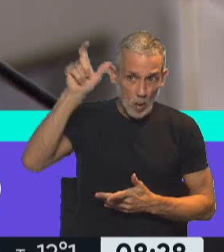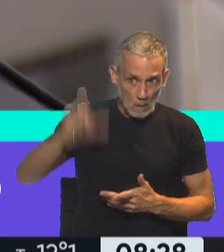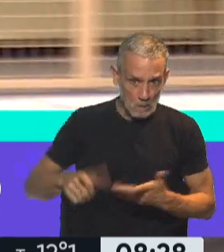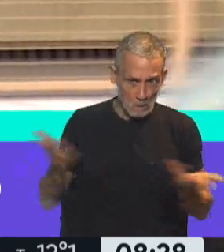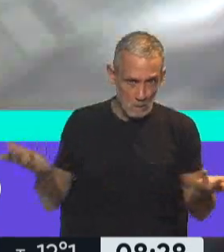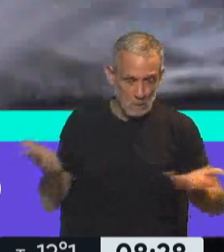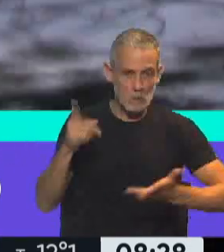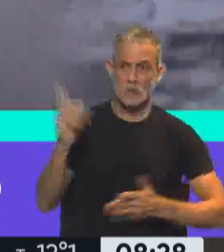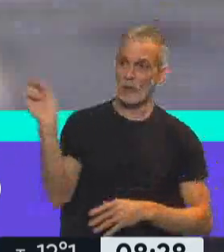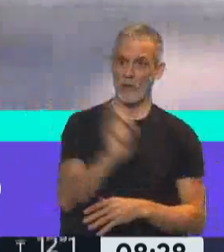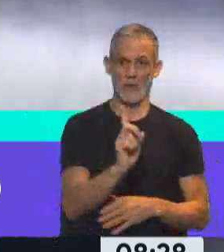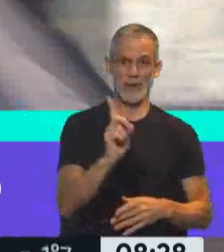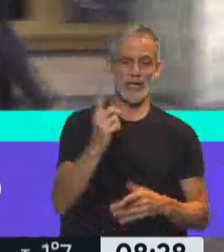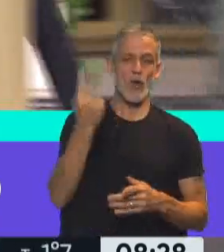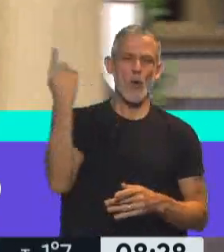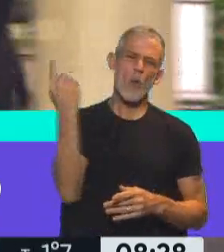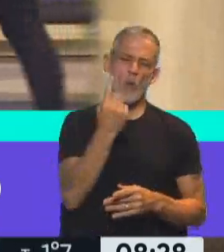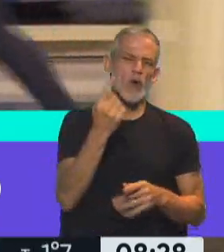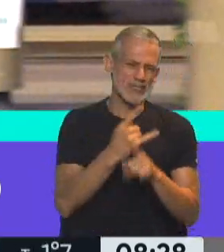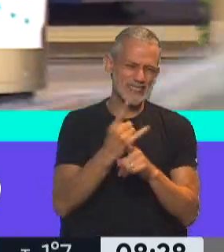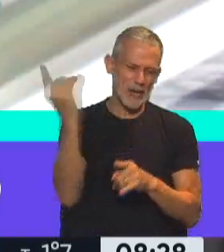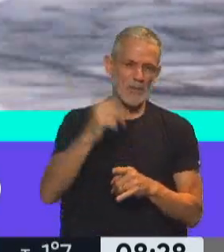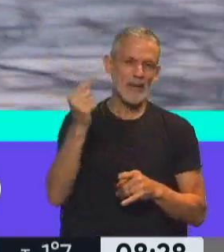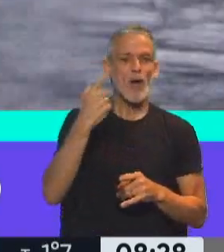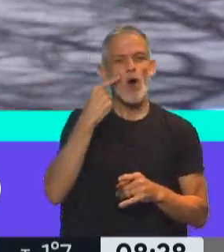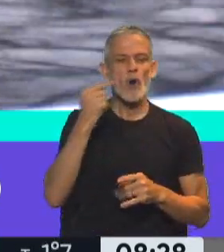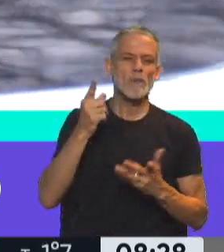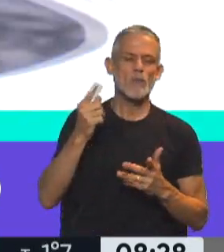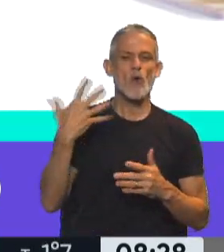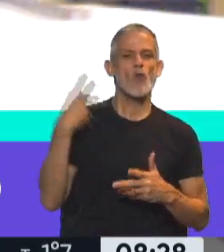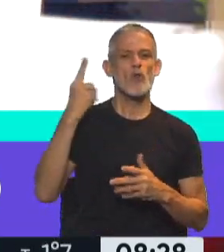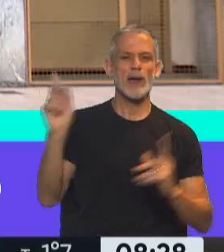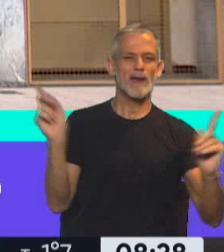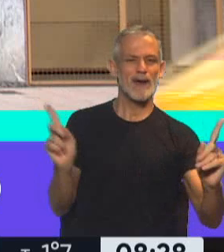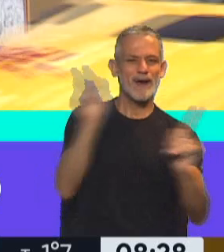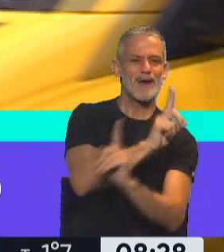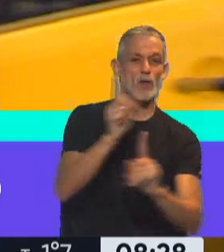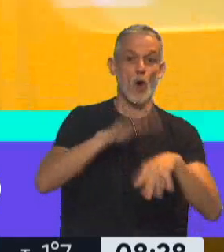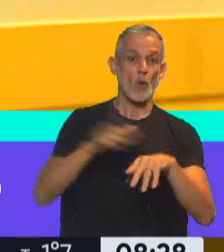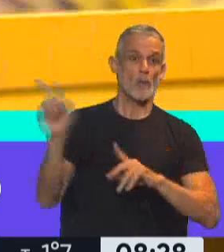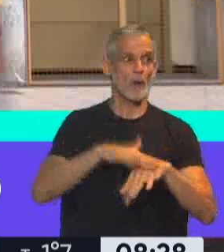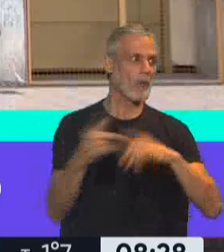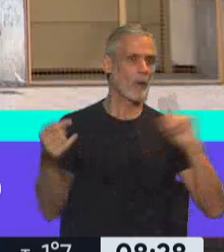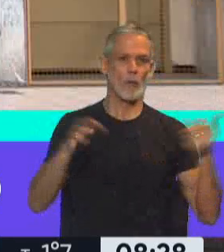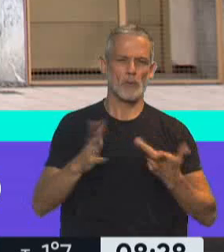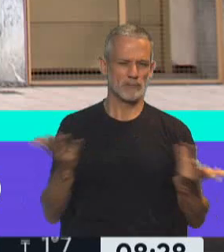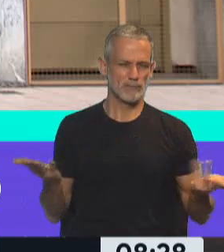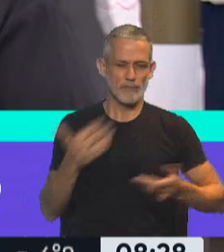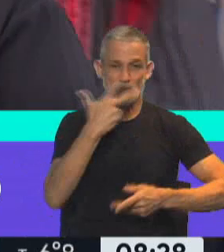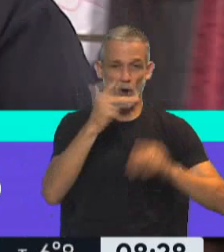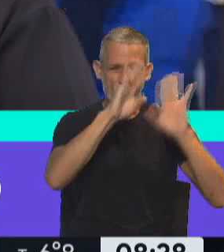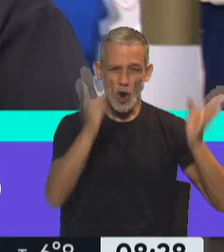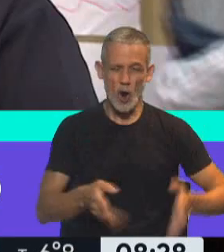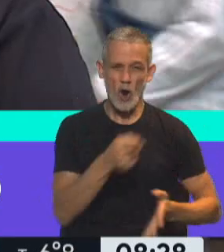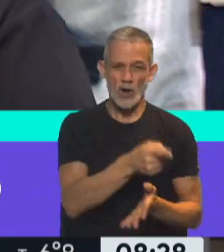los que vinieron, uno viene siempre y otro viene, y así, se echan la culpa, pero respuesta nada. ¿El hotel está tomado